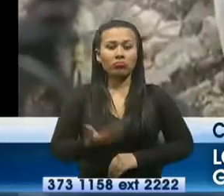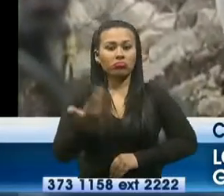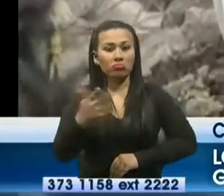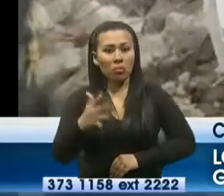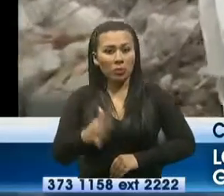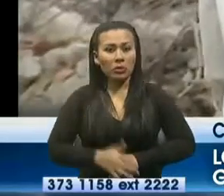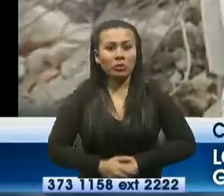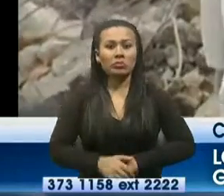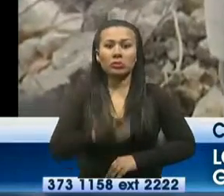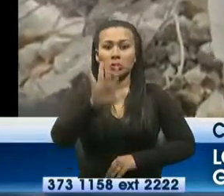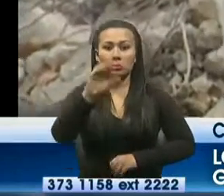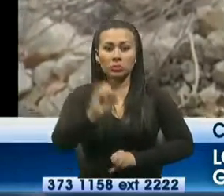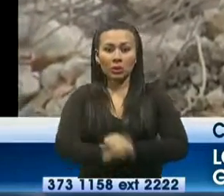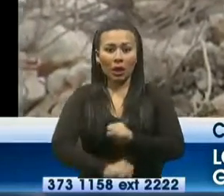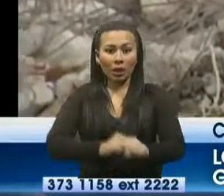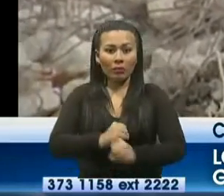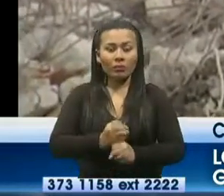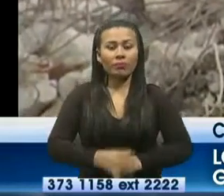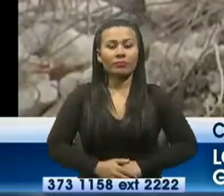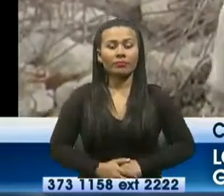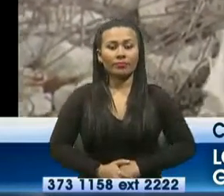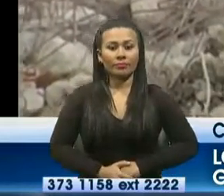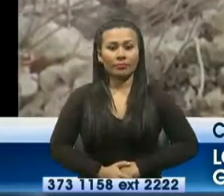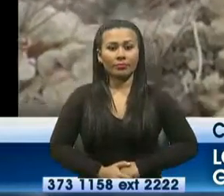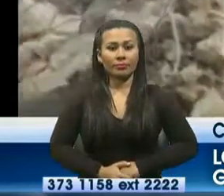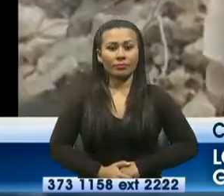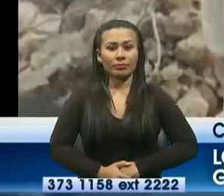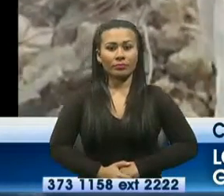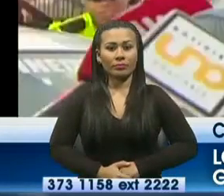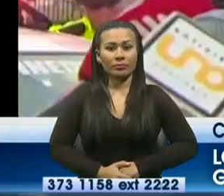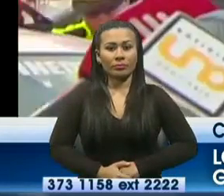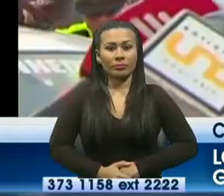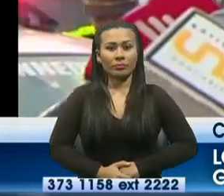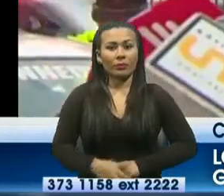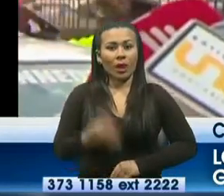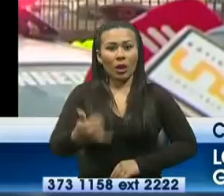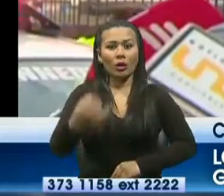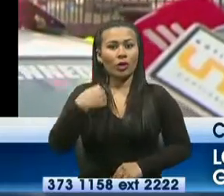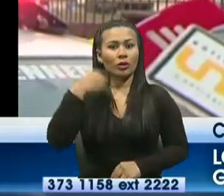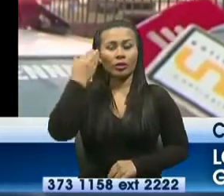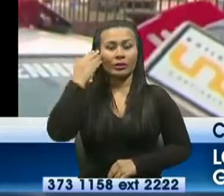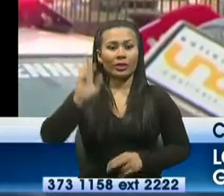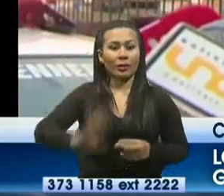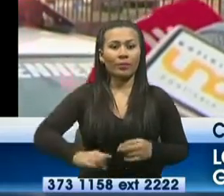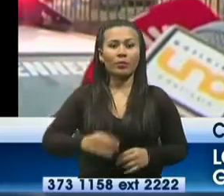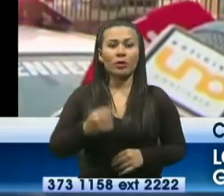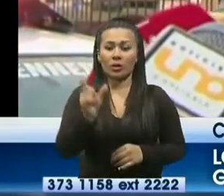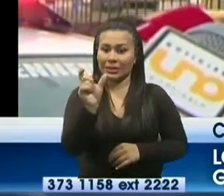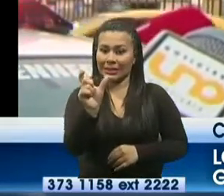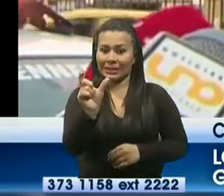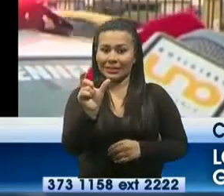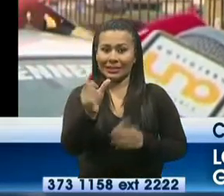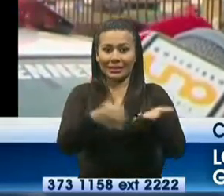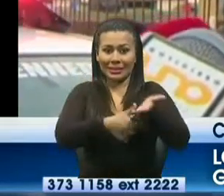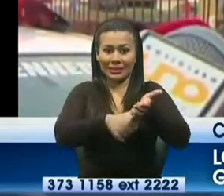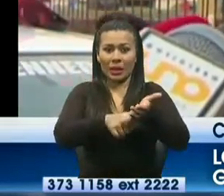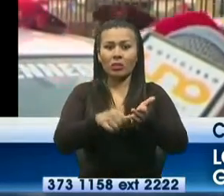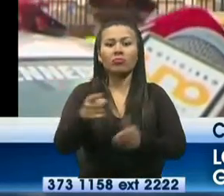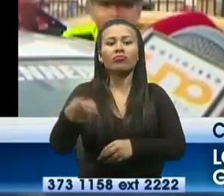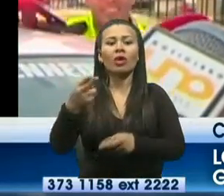aproximadamente 50 años de edad. Por el momento no tenemos documentos que identifiquen a la